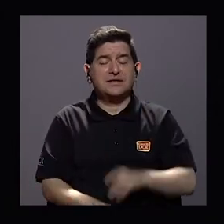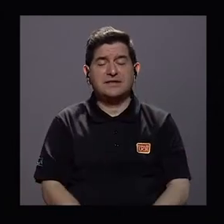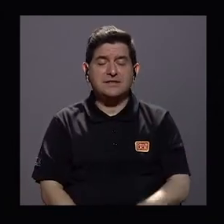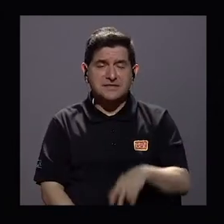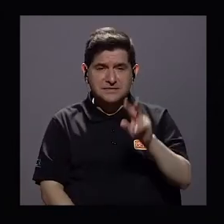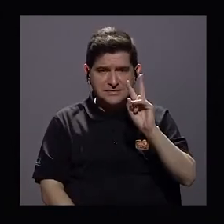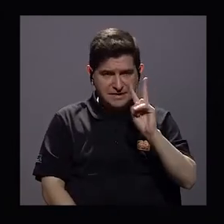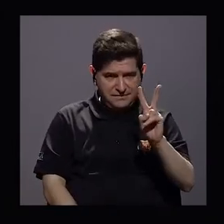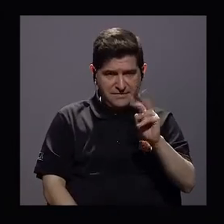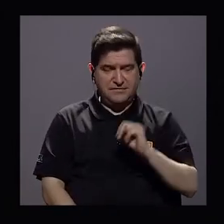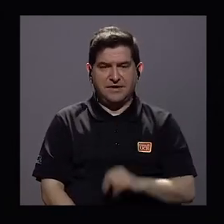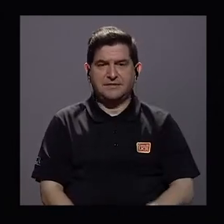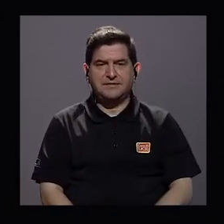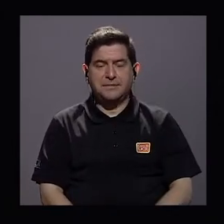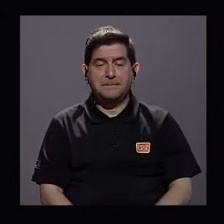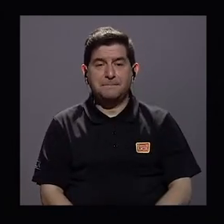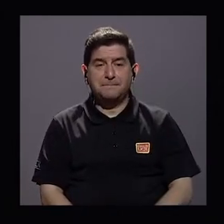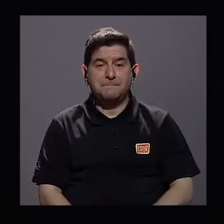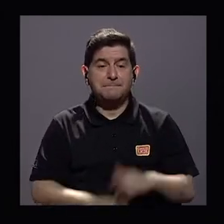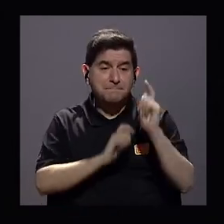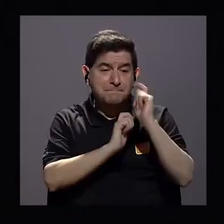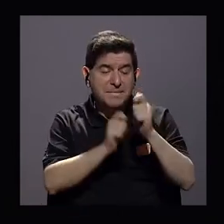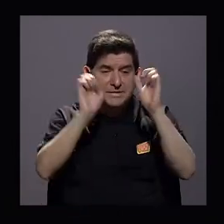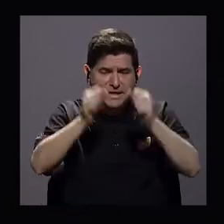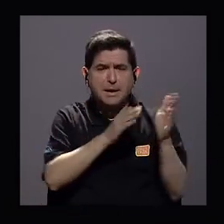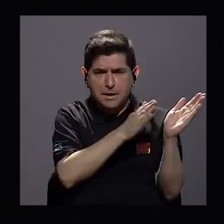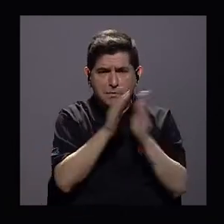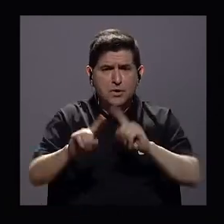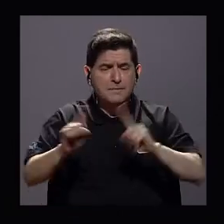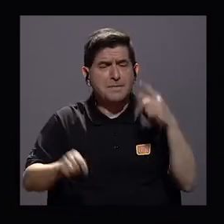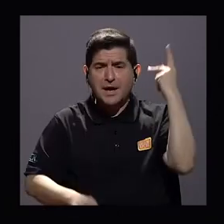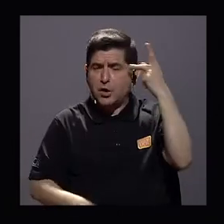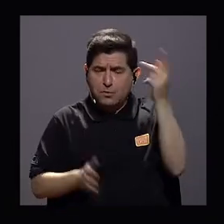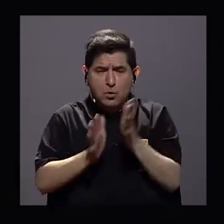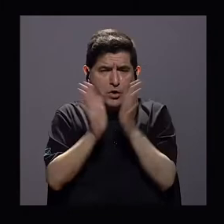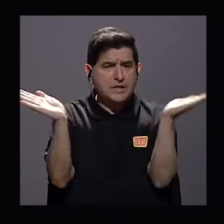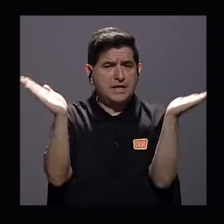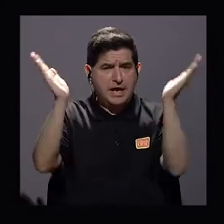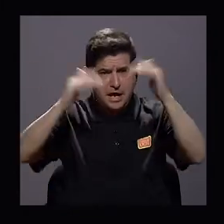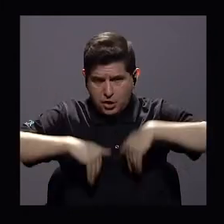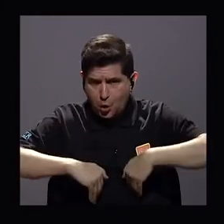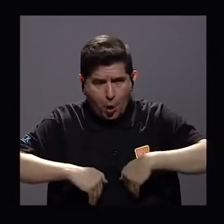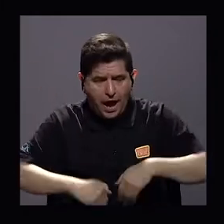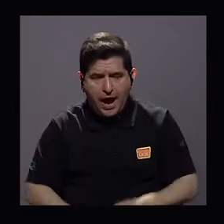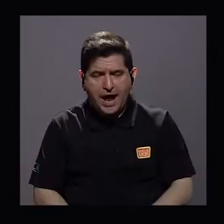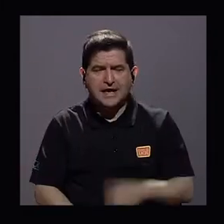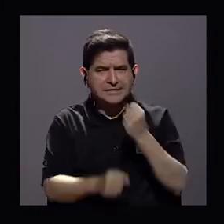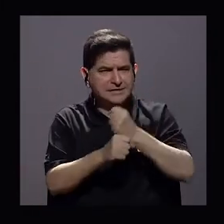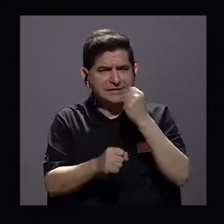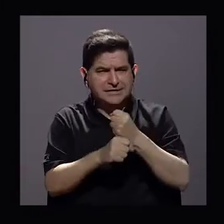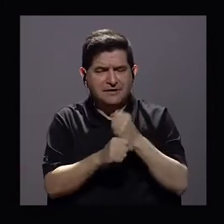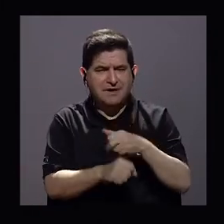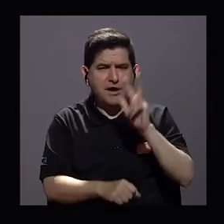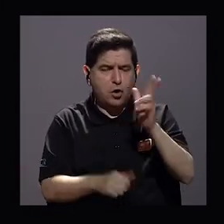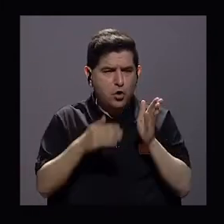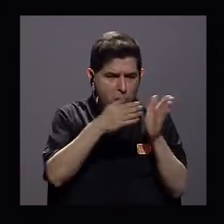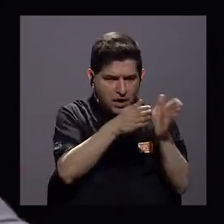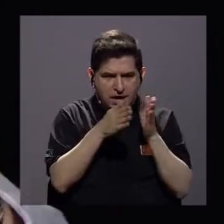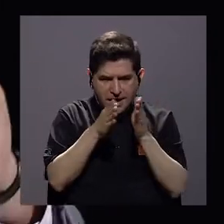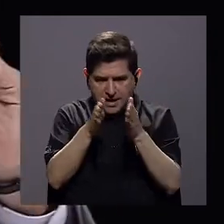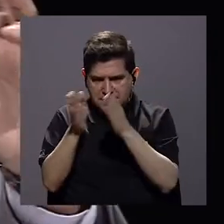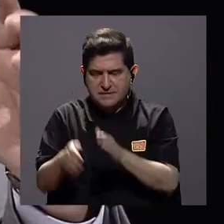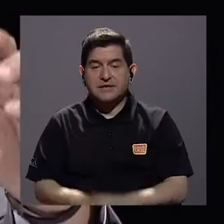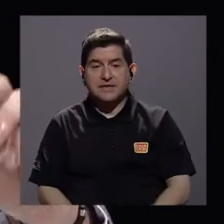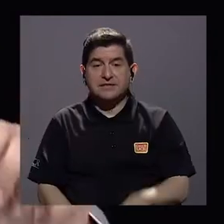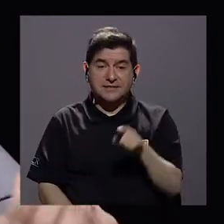Vivian. La pesca podría ponerse en orden, pero no hay política pública aún que haga un esfuerzo en esas tres vías.